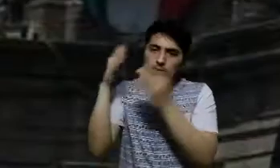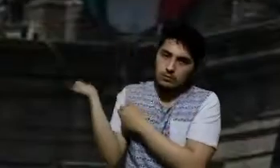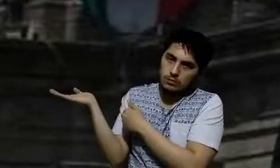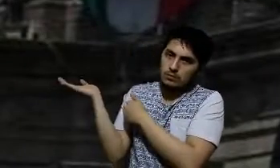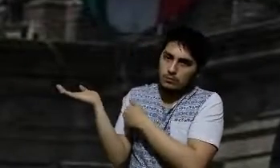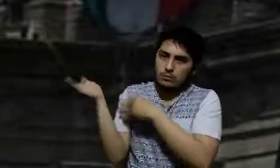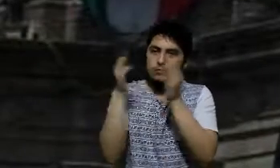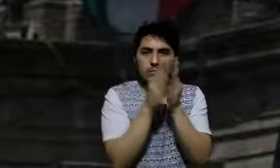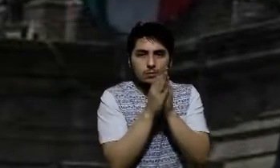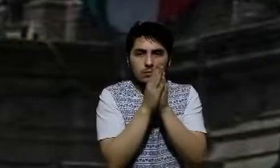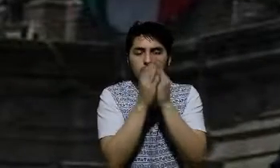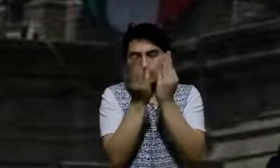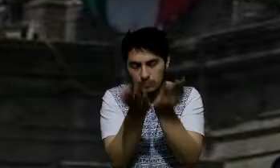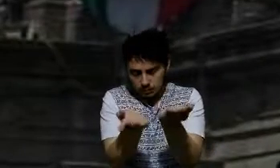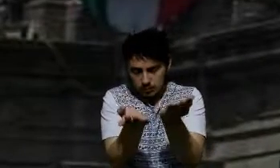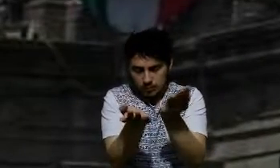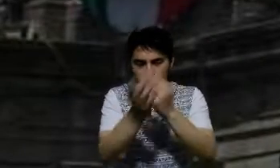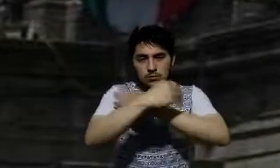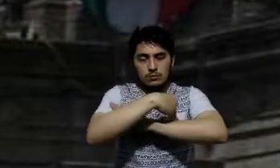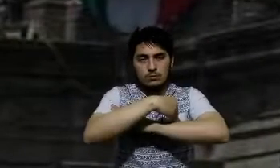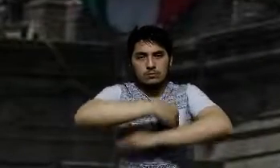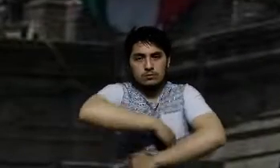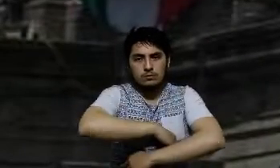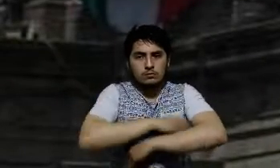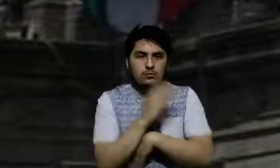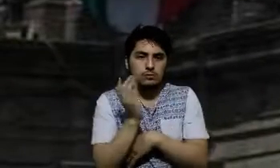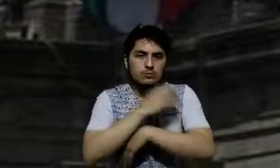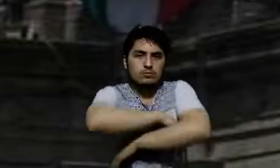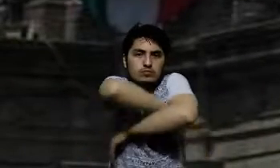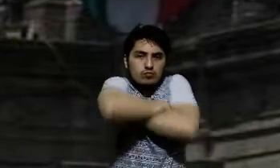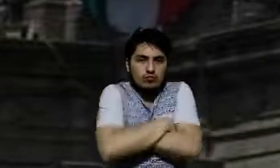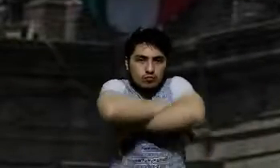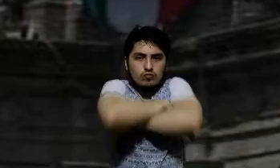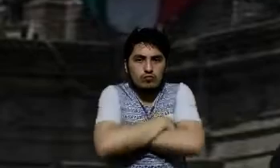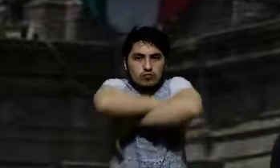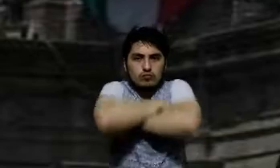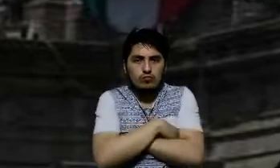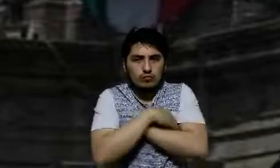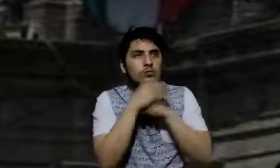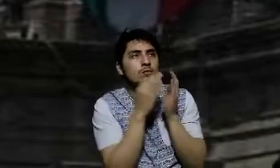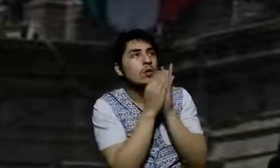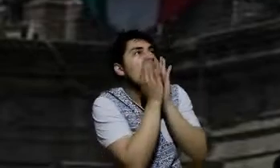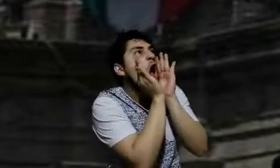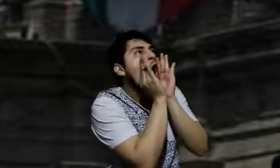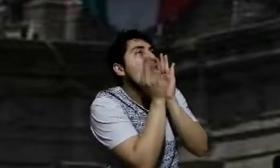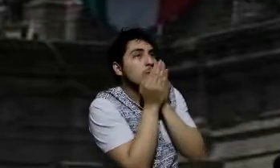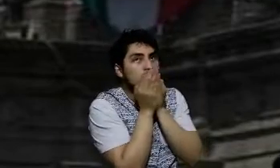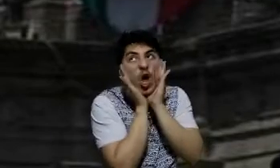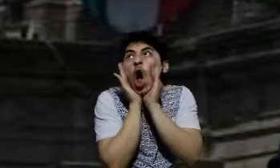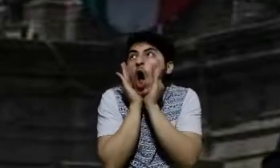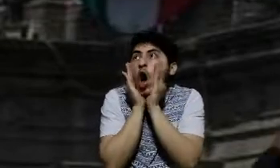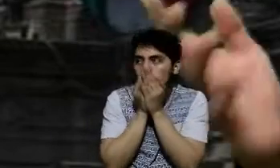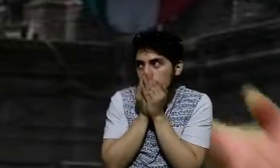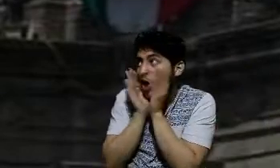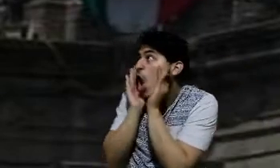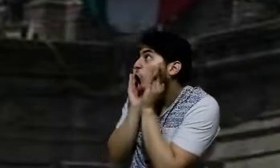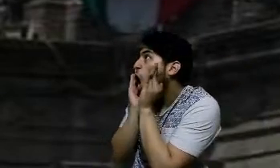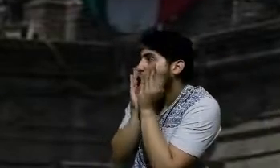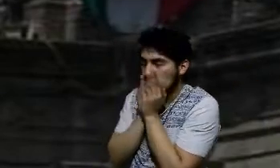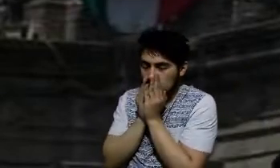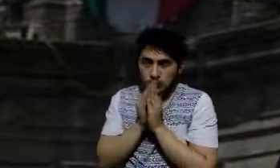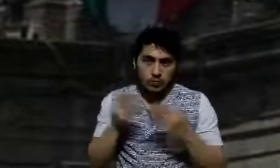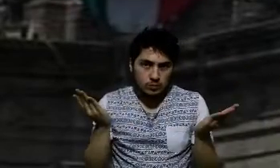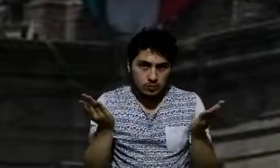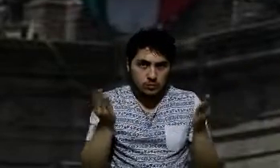Presidente, ¿verdad? Presidente. Hoy es un nuevo comienzo en la que tú y ella y todos